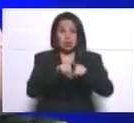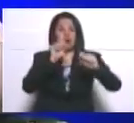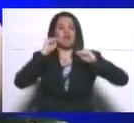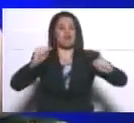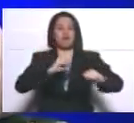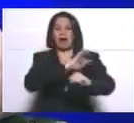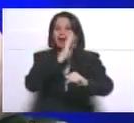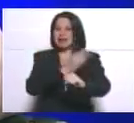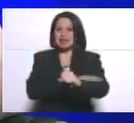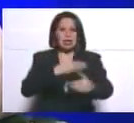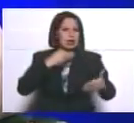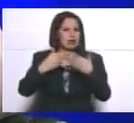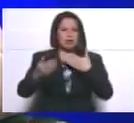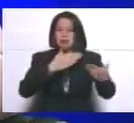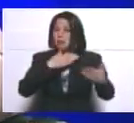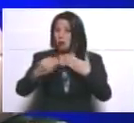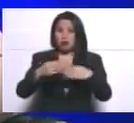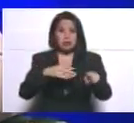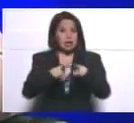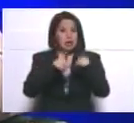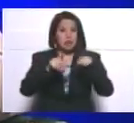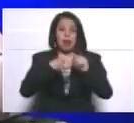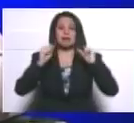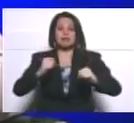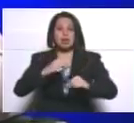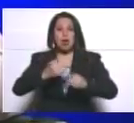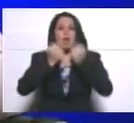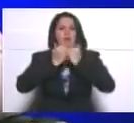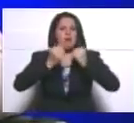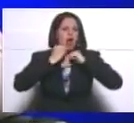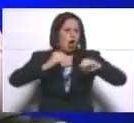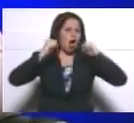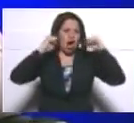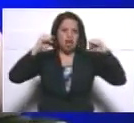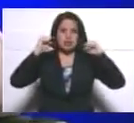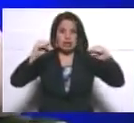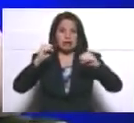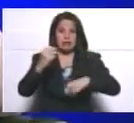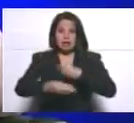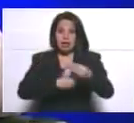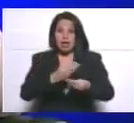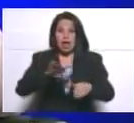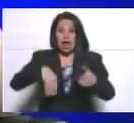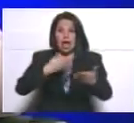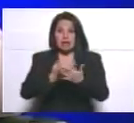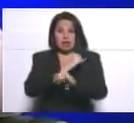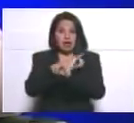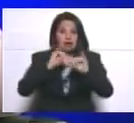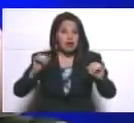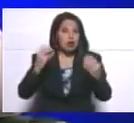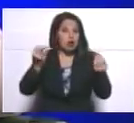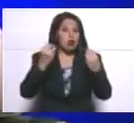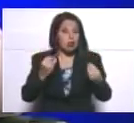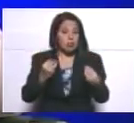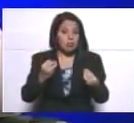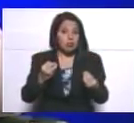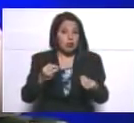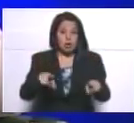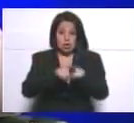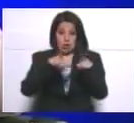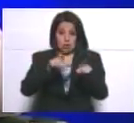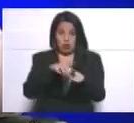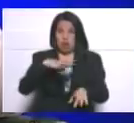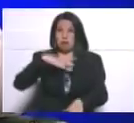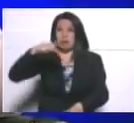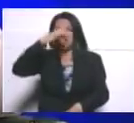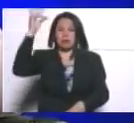estudiantes, nunca entregamos, siempre estuvimos en protesta así permanente. Es. Y eso revela el espíritu antiimperialista del